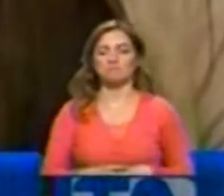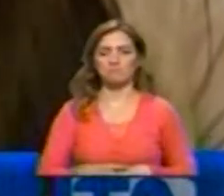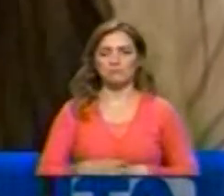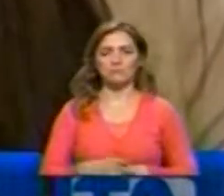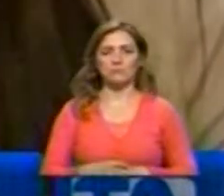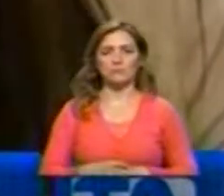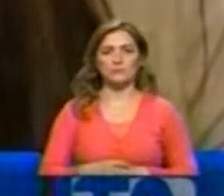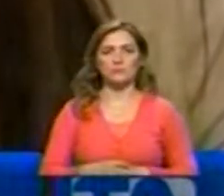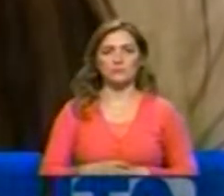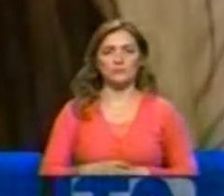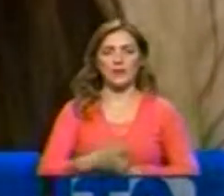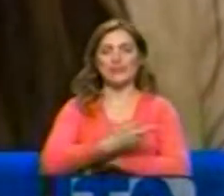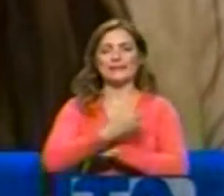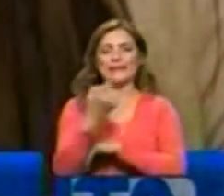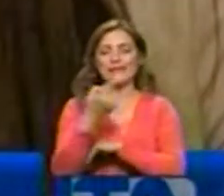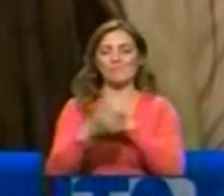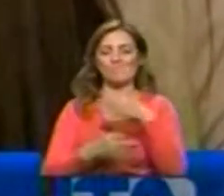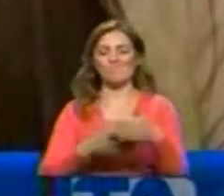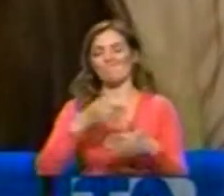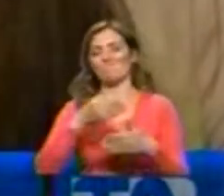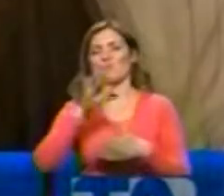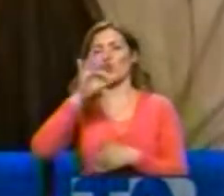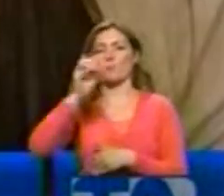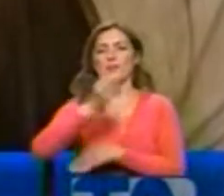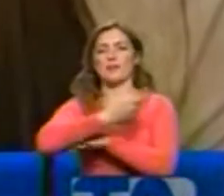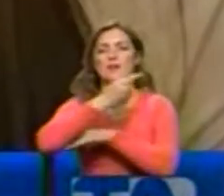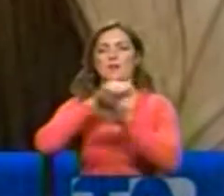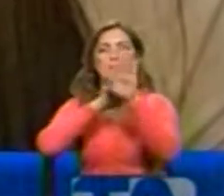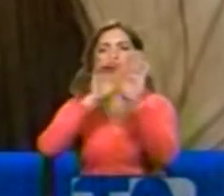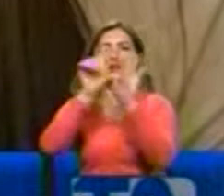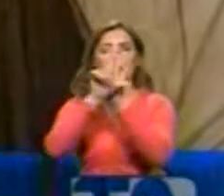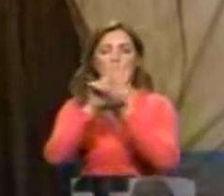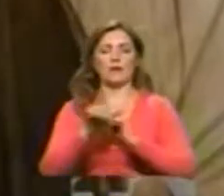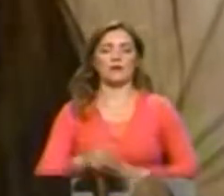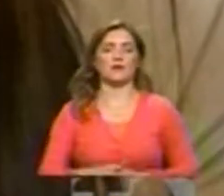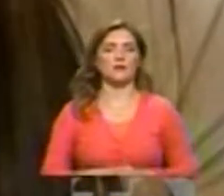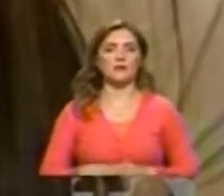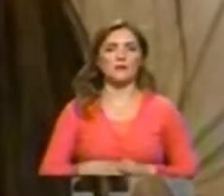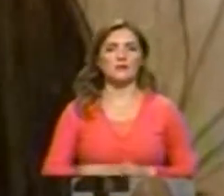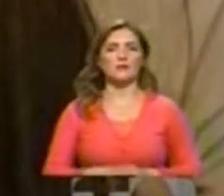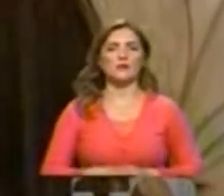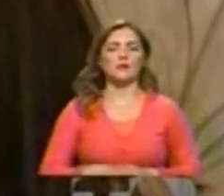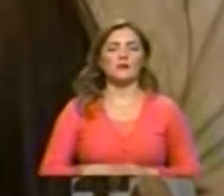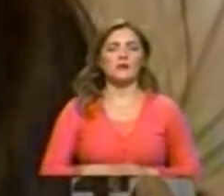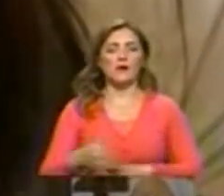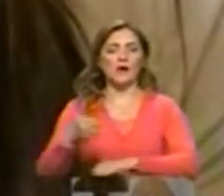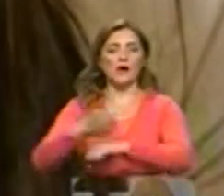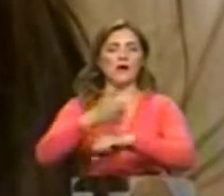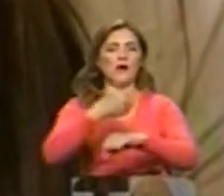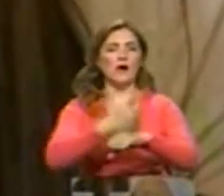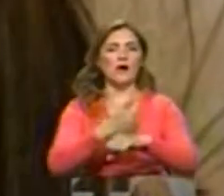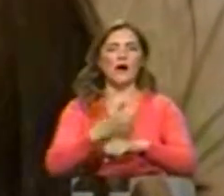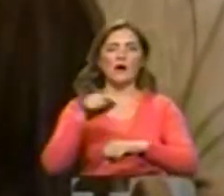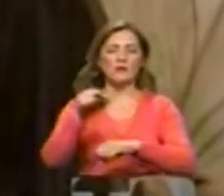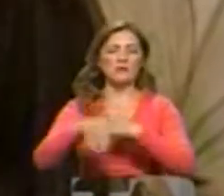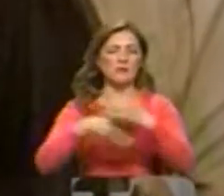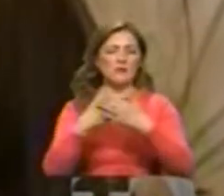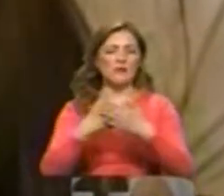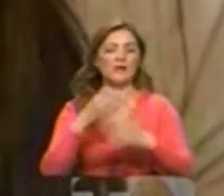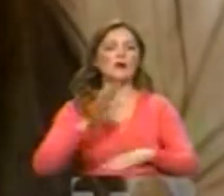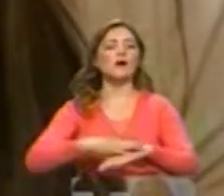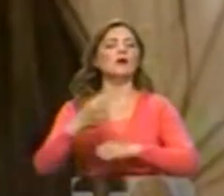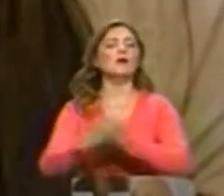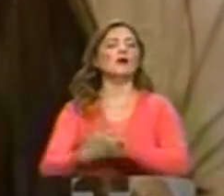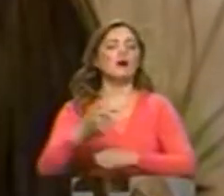nosotros tenemos 90 días, que es lo que nos ampara la ley. Se van a hacer unos llamados de atención a la institución educativa y